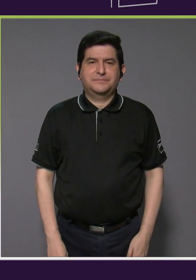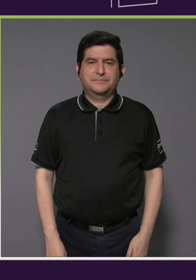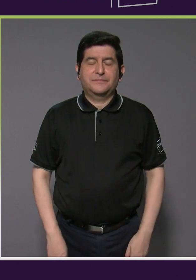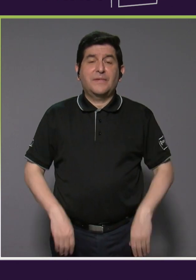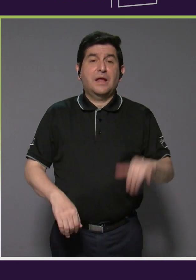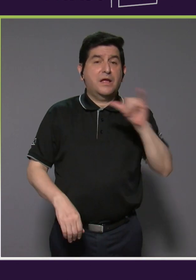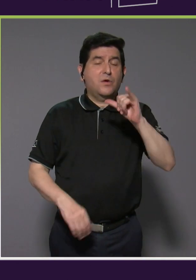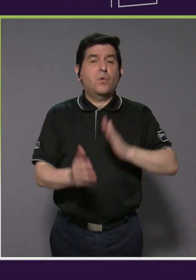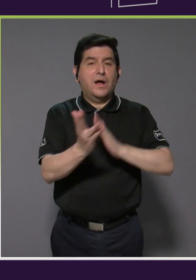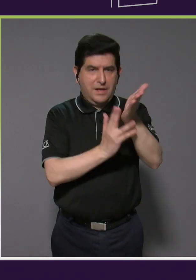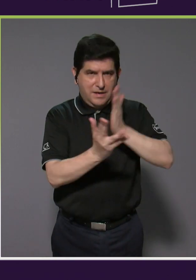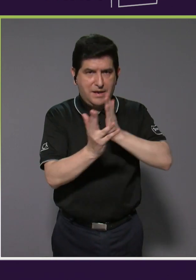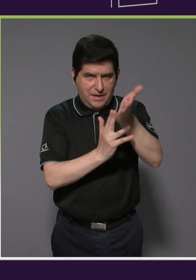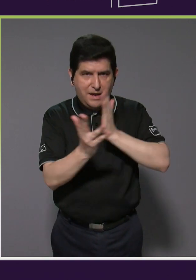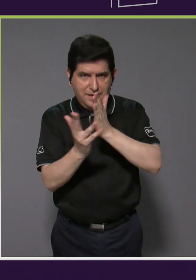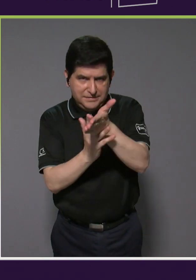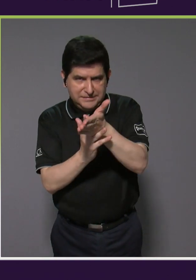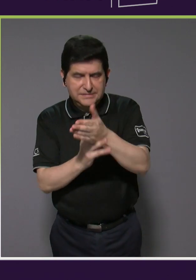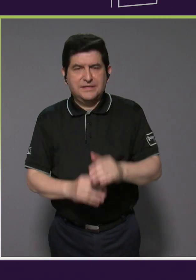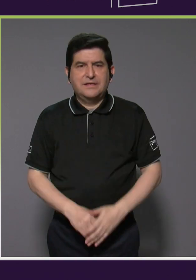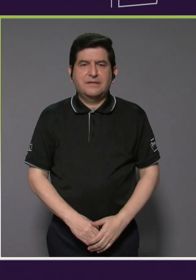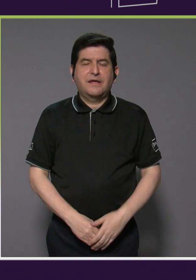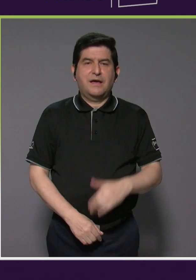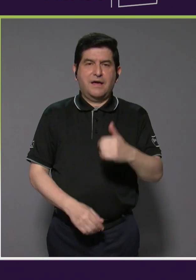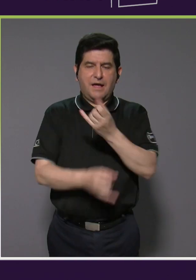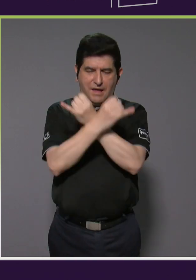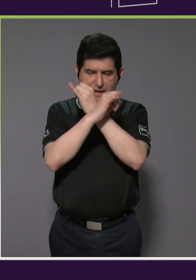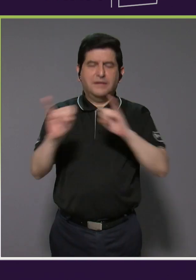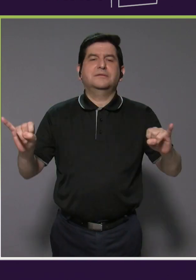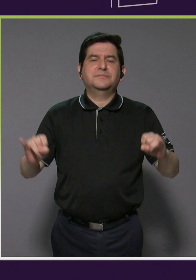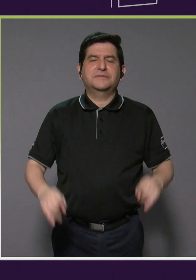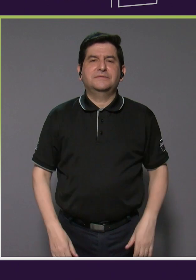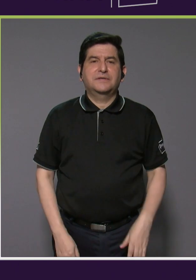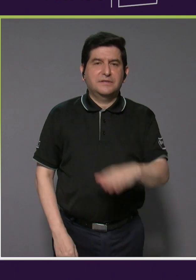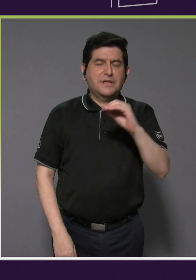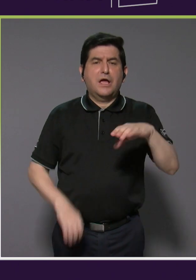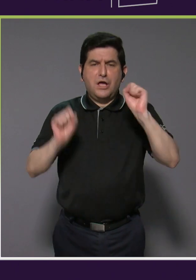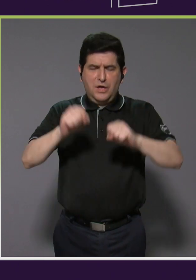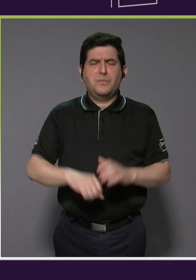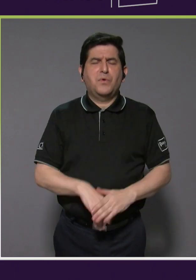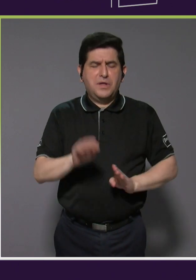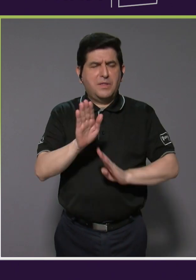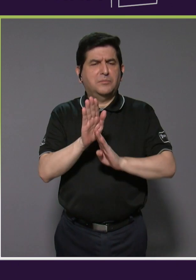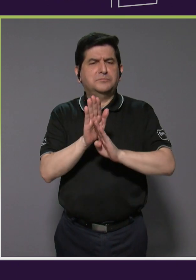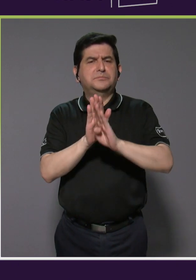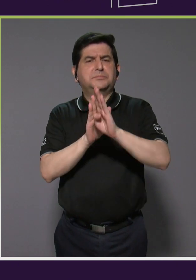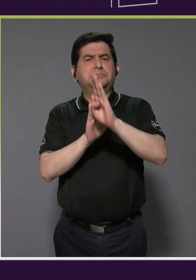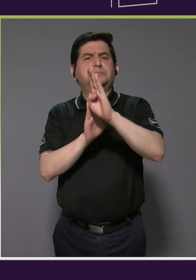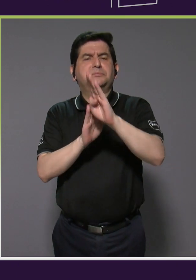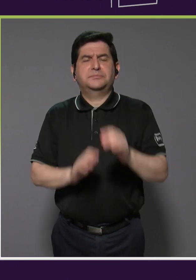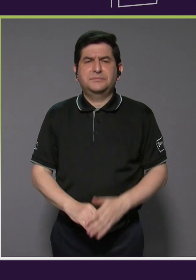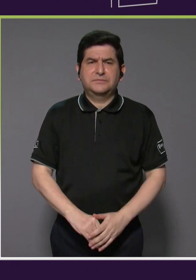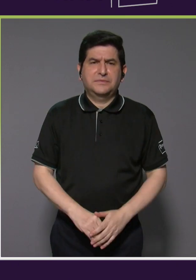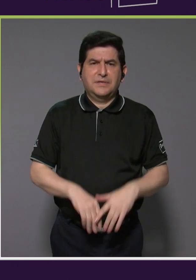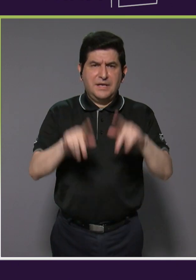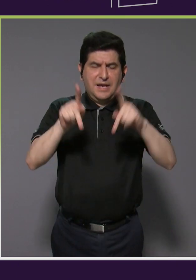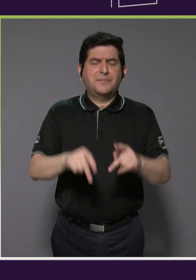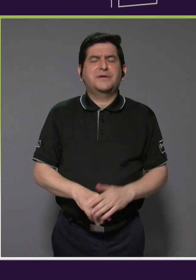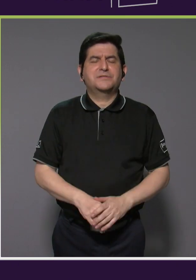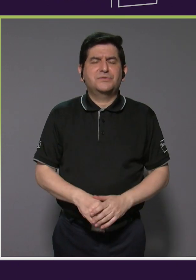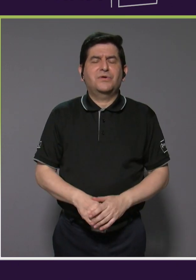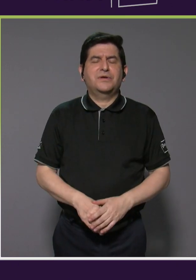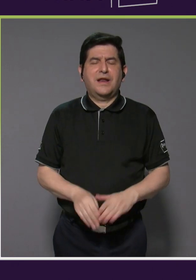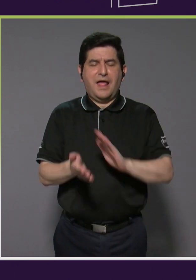pueda tener acceso a su autonomía y que pueda desenvolverse y pues estar reiterando